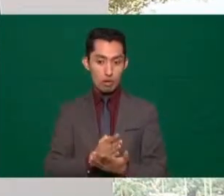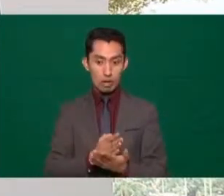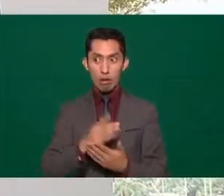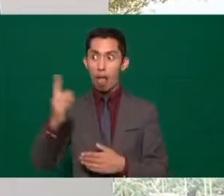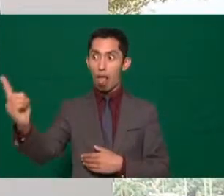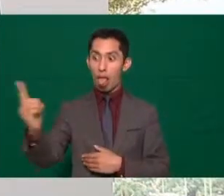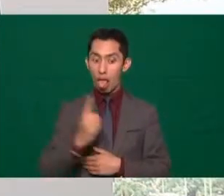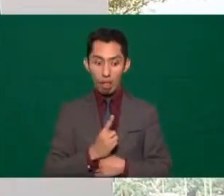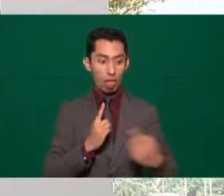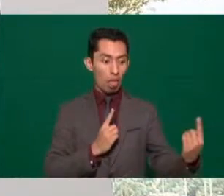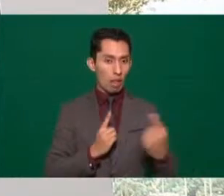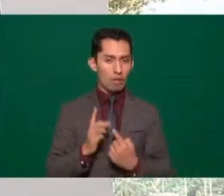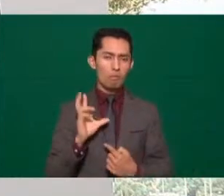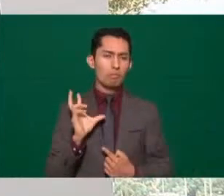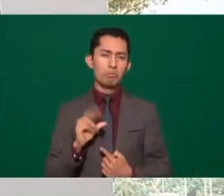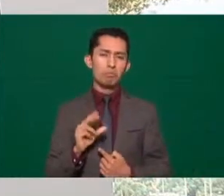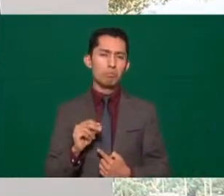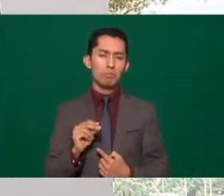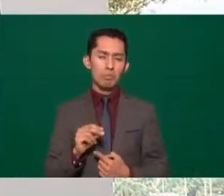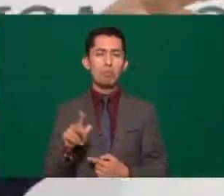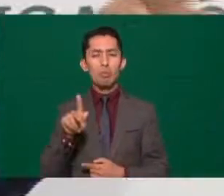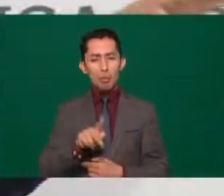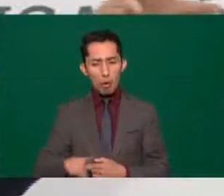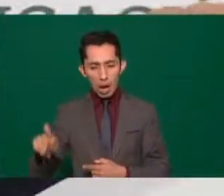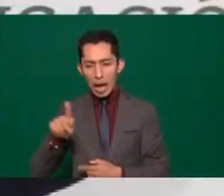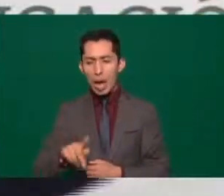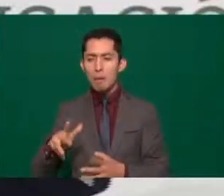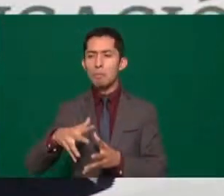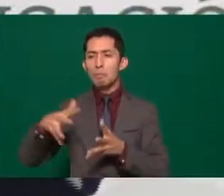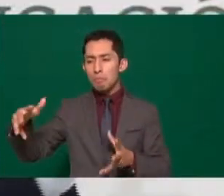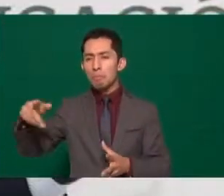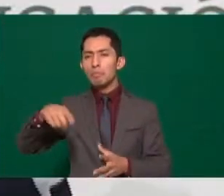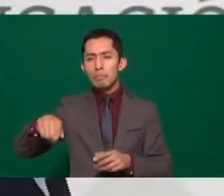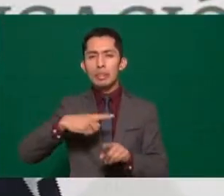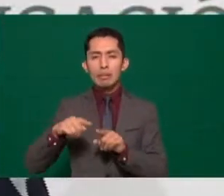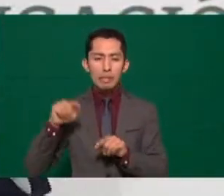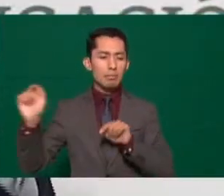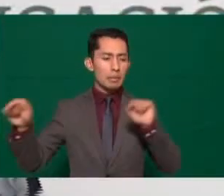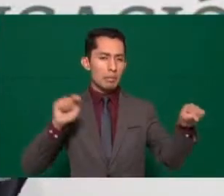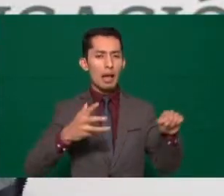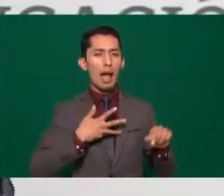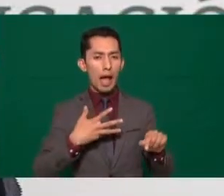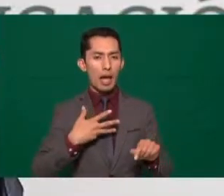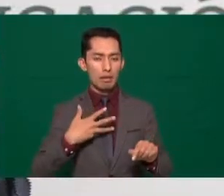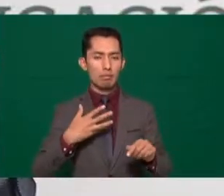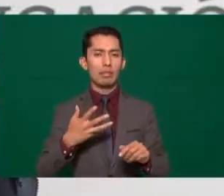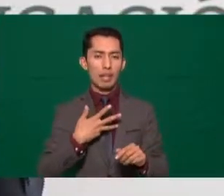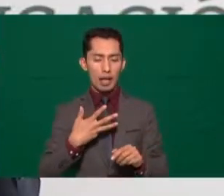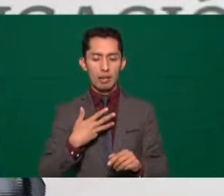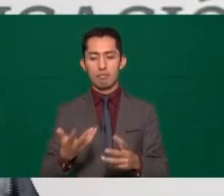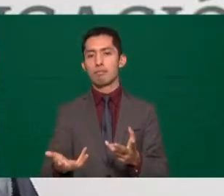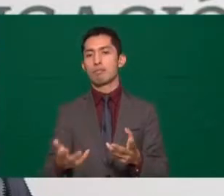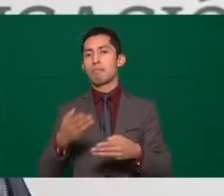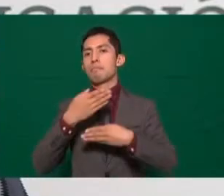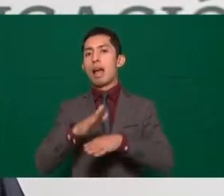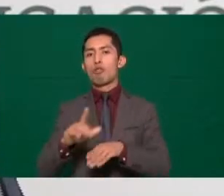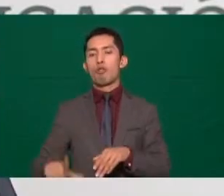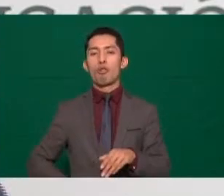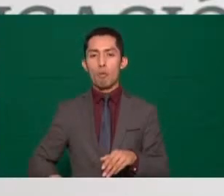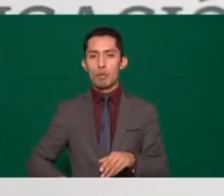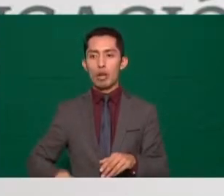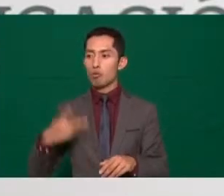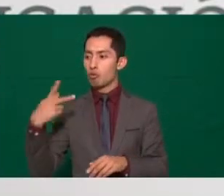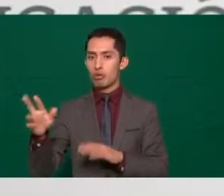que en los pueblos grandes haya sucursales del Banco del Bienestar y puedan cobrar con su tarjeta lo